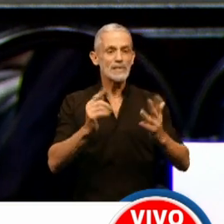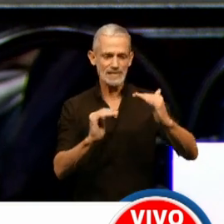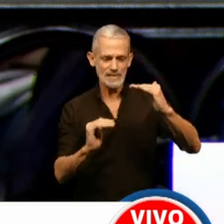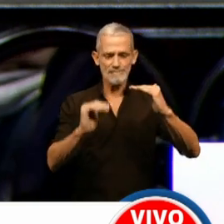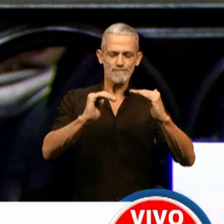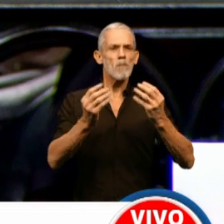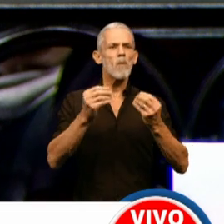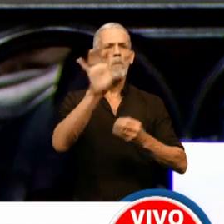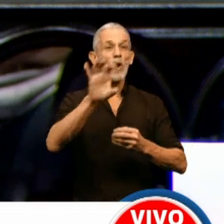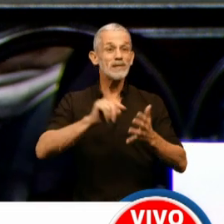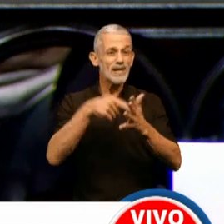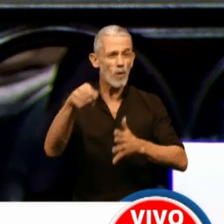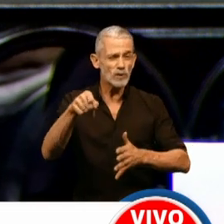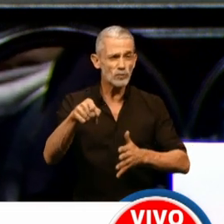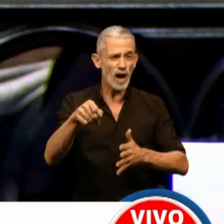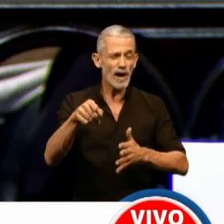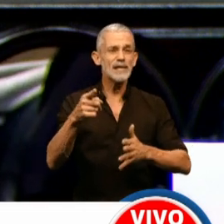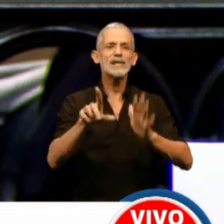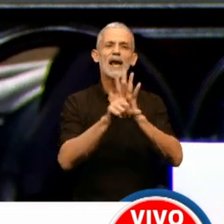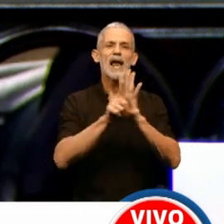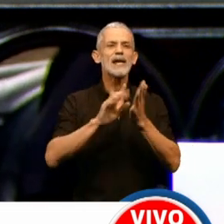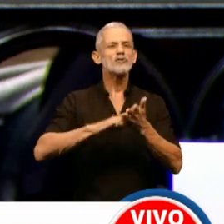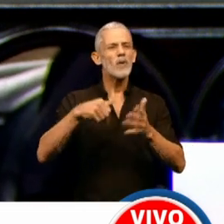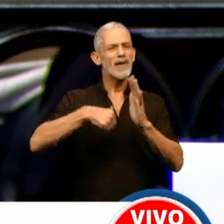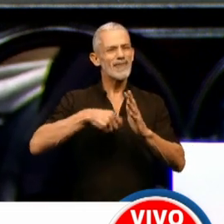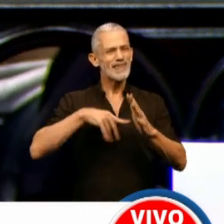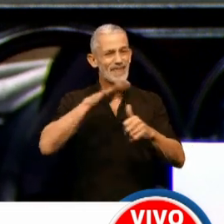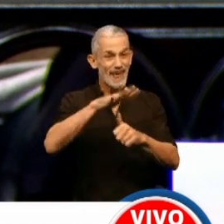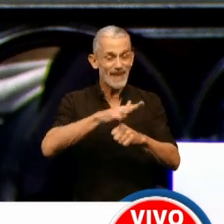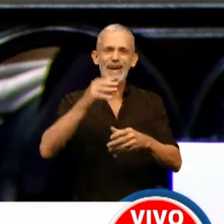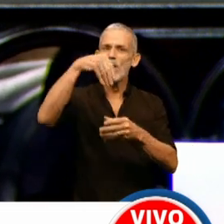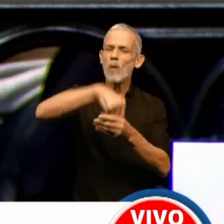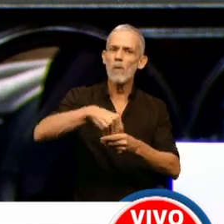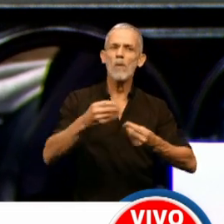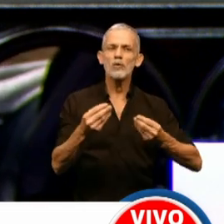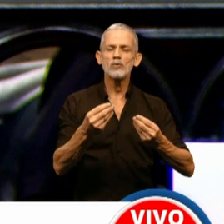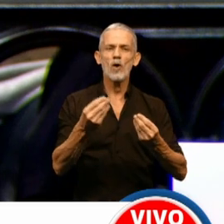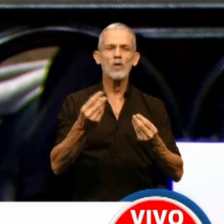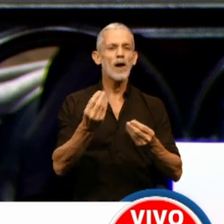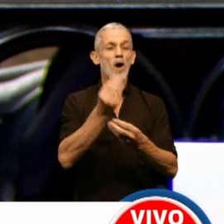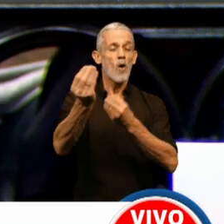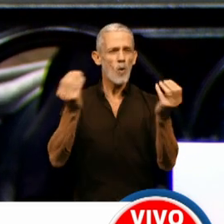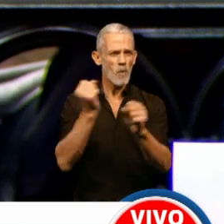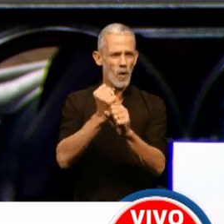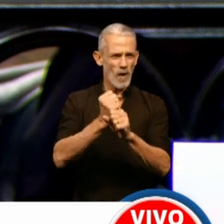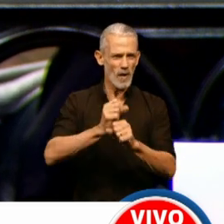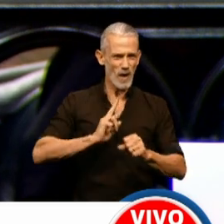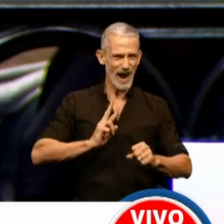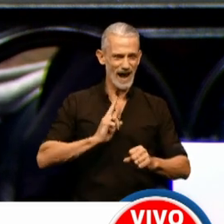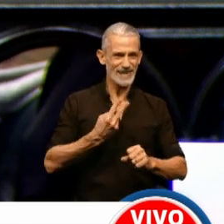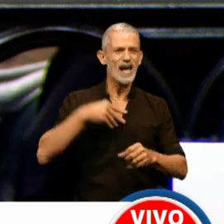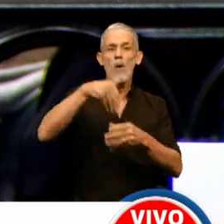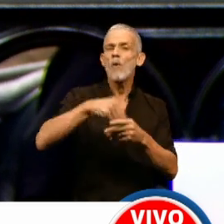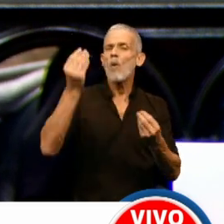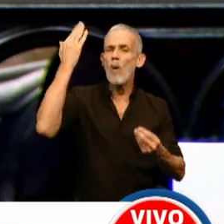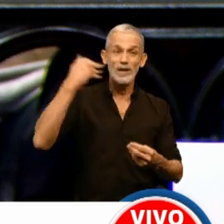porque en la provincia de buenos aires- la ley de identidad de género se votó la ley de cupo laboral trans se votó en